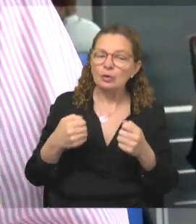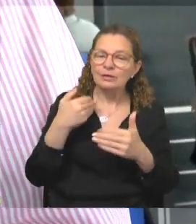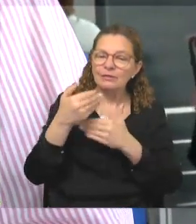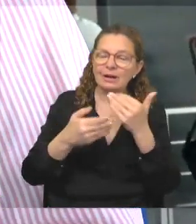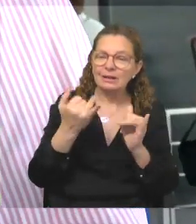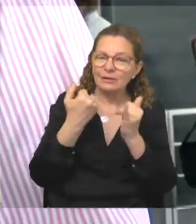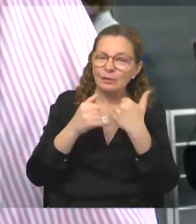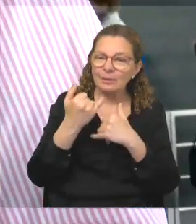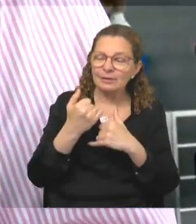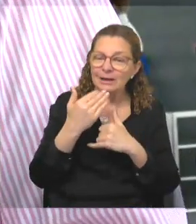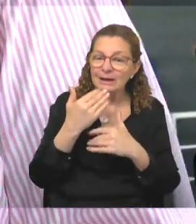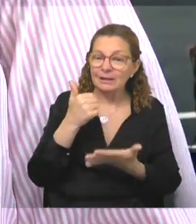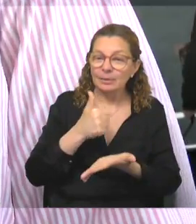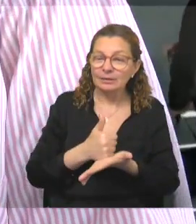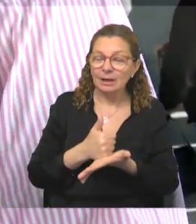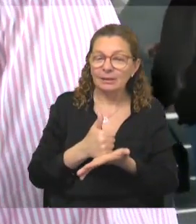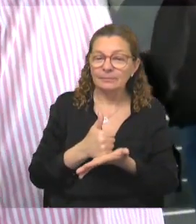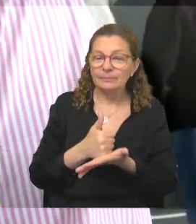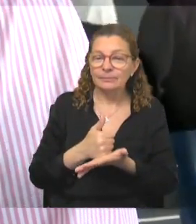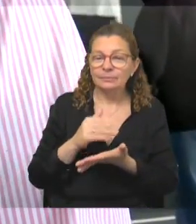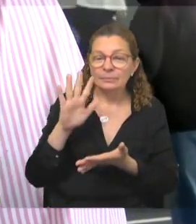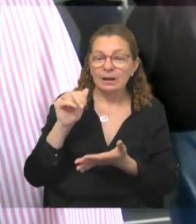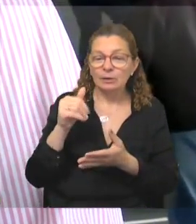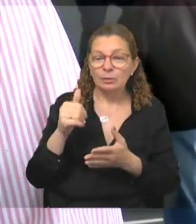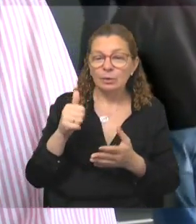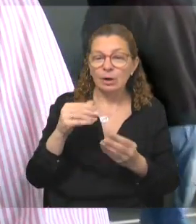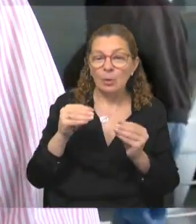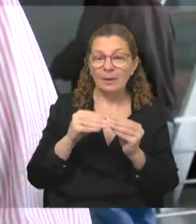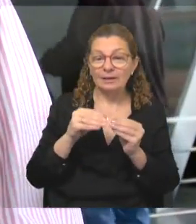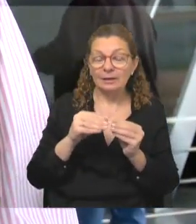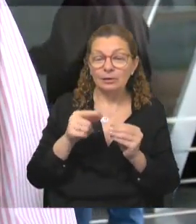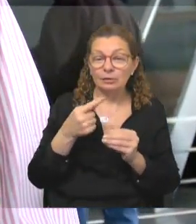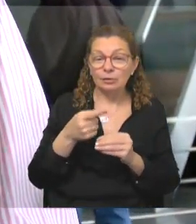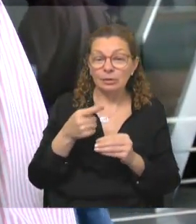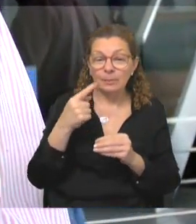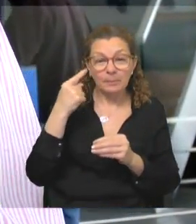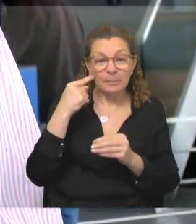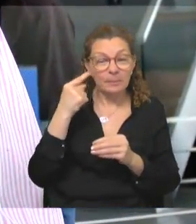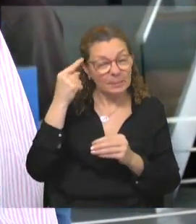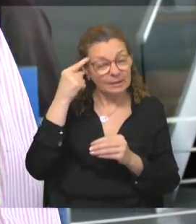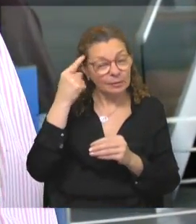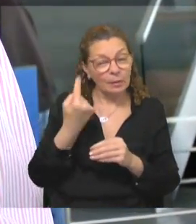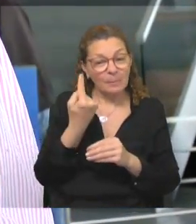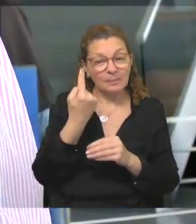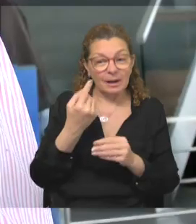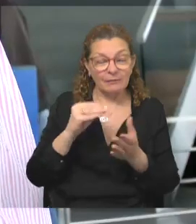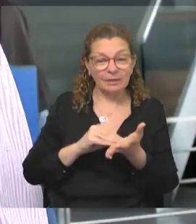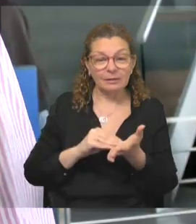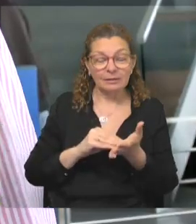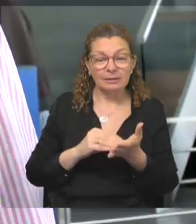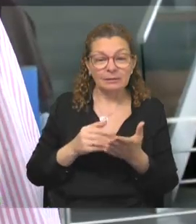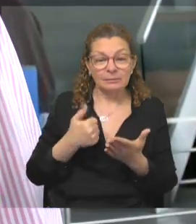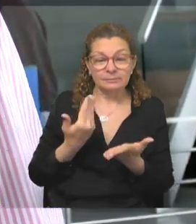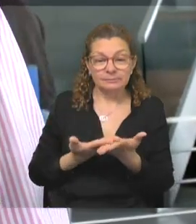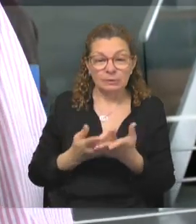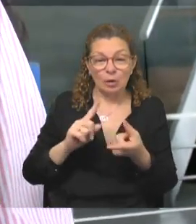este informe Bueno gracias por estar acá Juliana Pilar saludos a los que están en piso a ver yo creo que esto es una primera instancia y es la primer parte